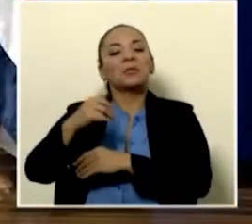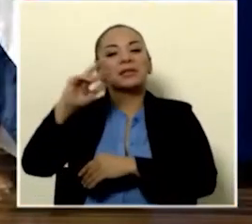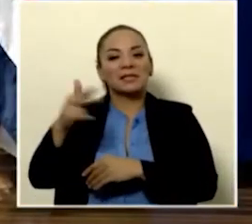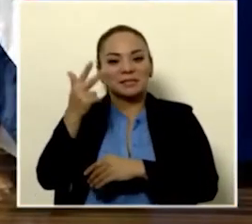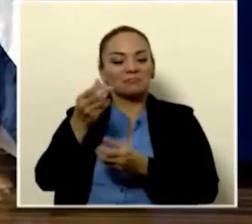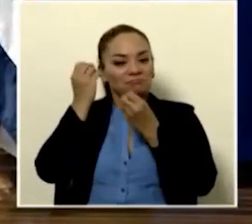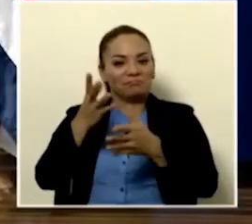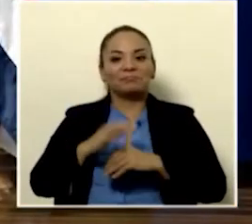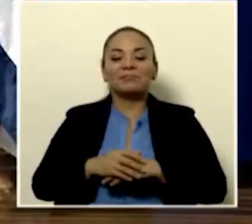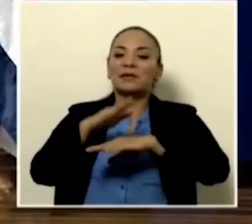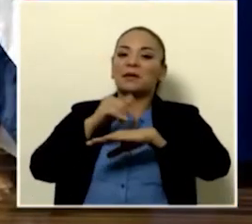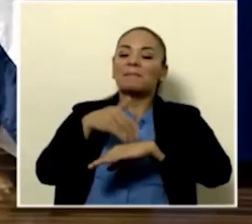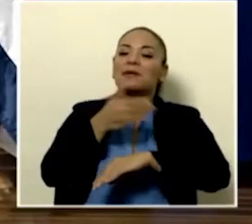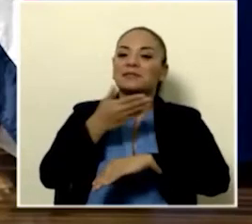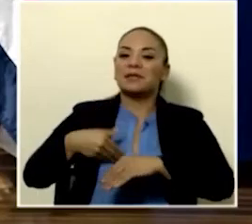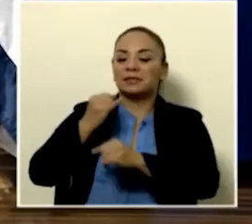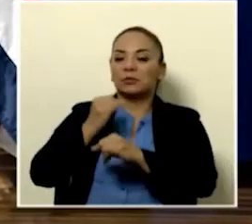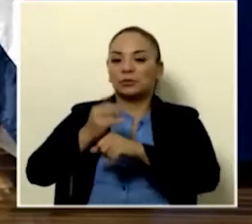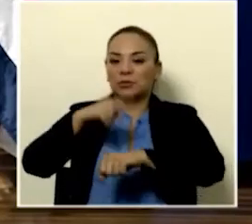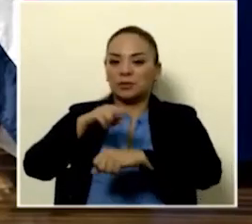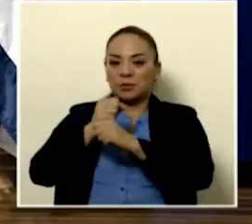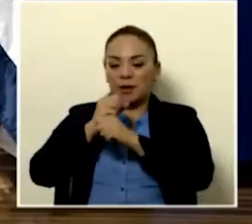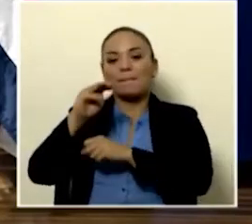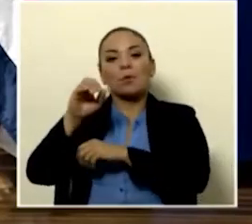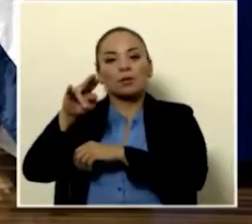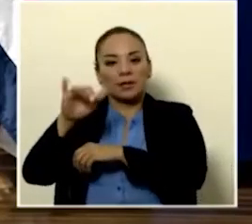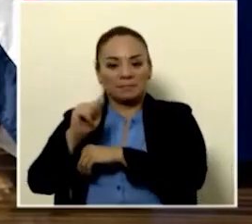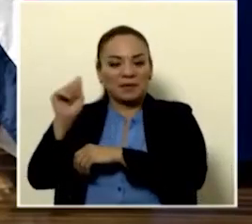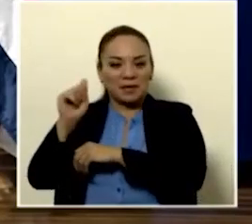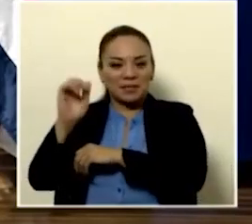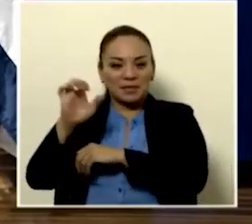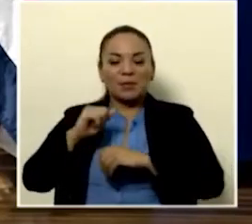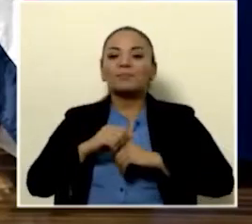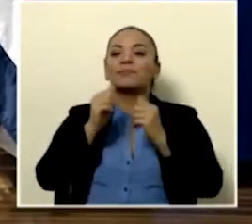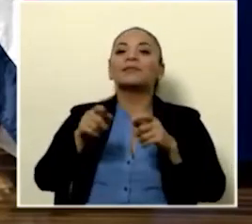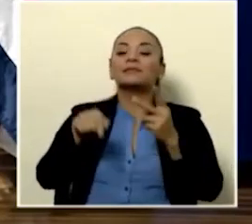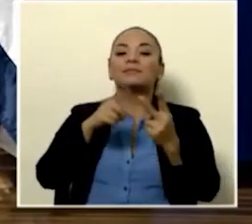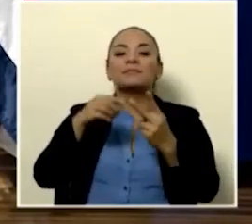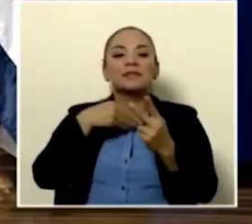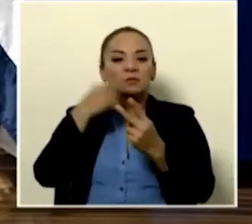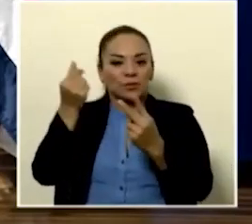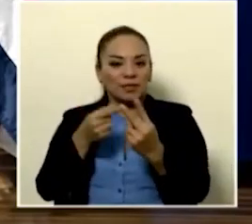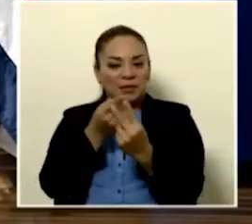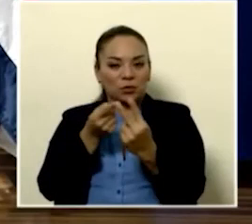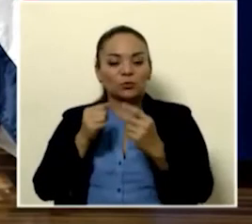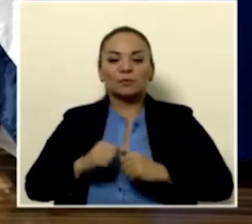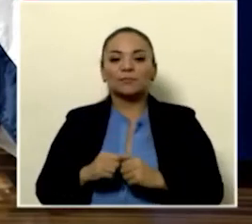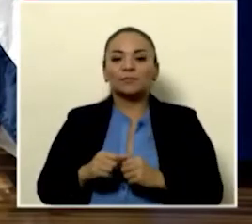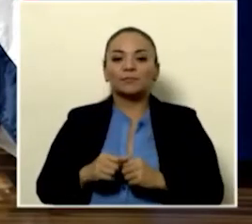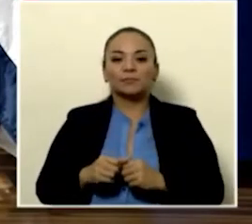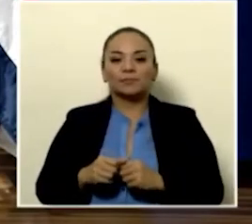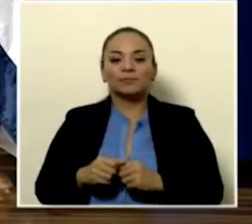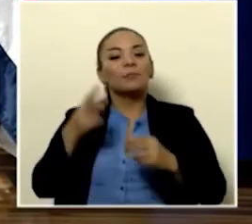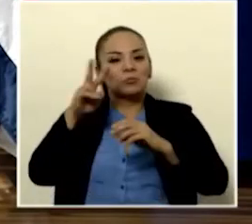a la presidenta ejecutiva del Instituto Nacional de Seguros, doña Mónica Araya Esquivel, en compañía también del ministro de Hacienda, don Nogui Acosta Jaime. Vamos